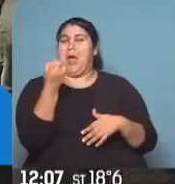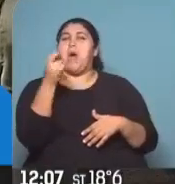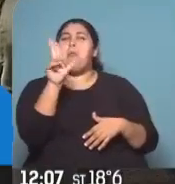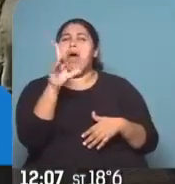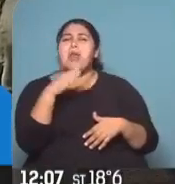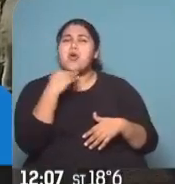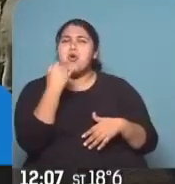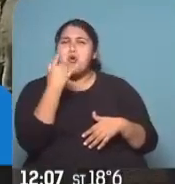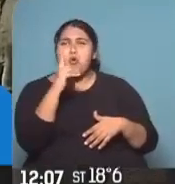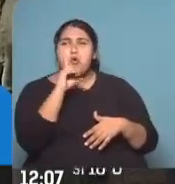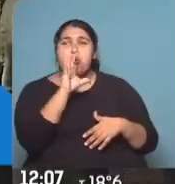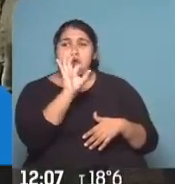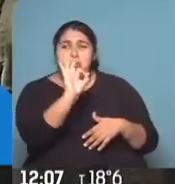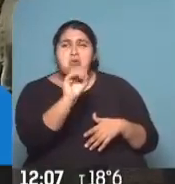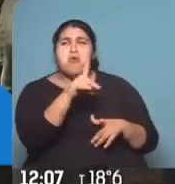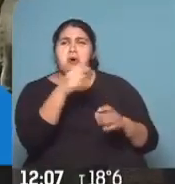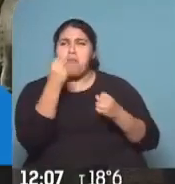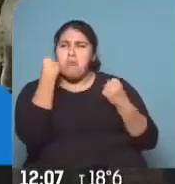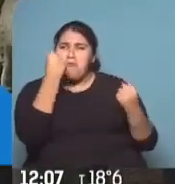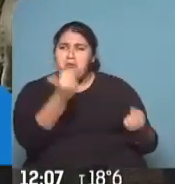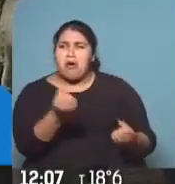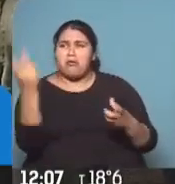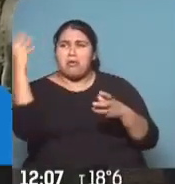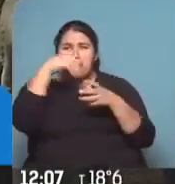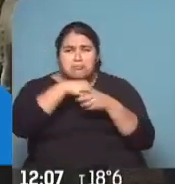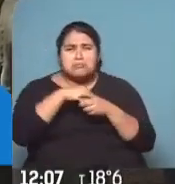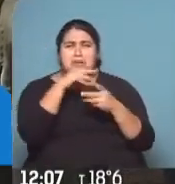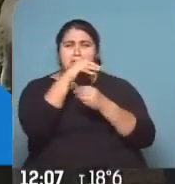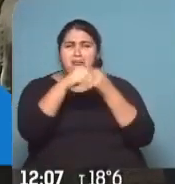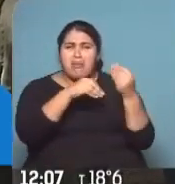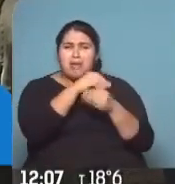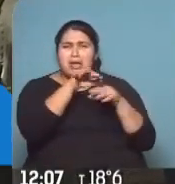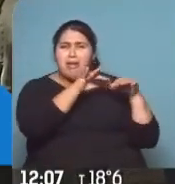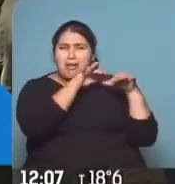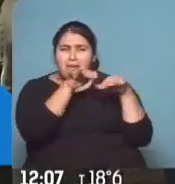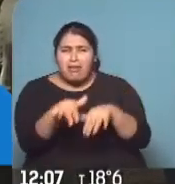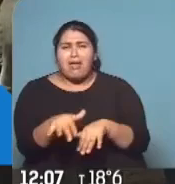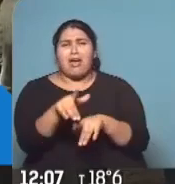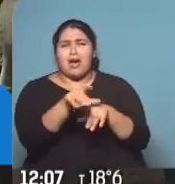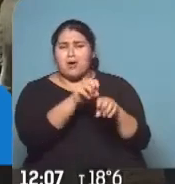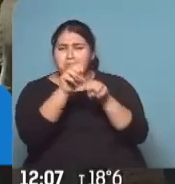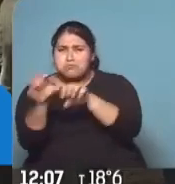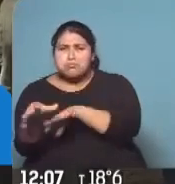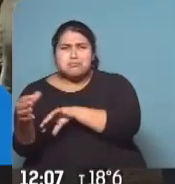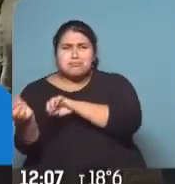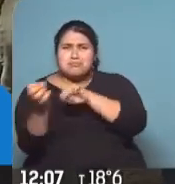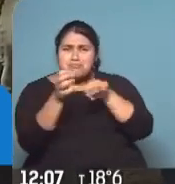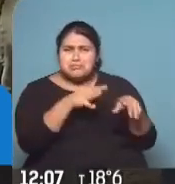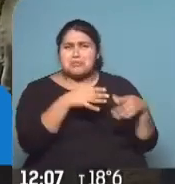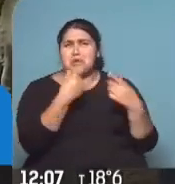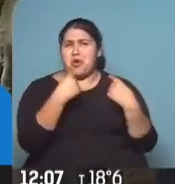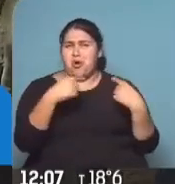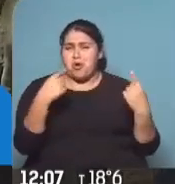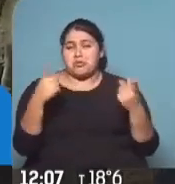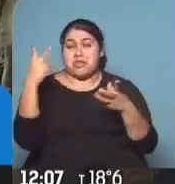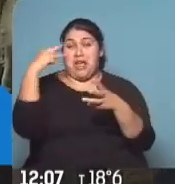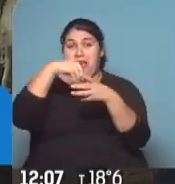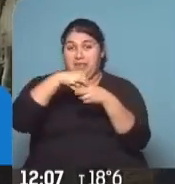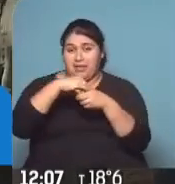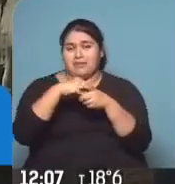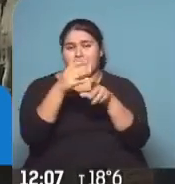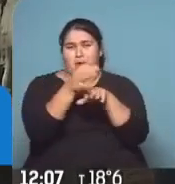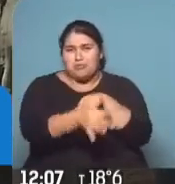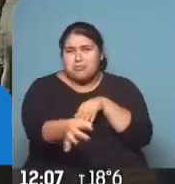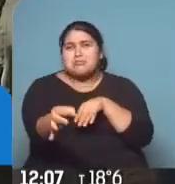que abrió con mucho esfuerzo nos contaba con todas las familias mudándose de una parte de adentro de loreto